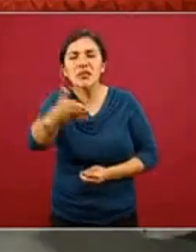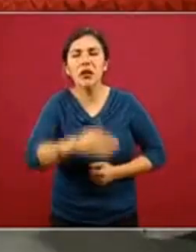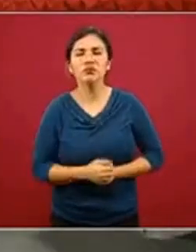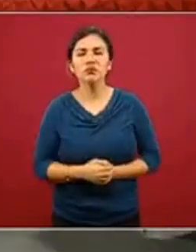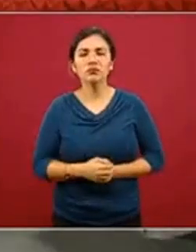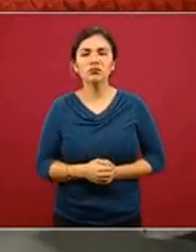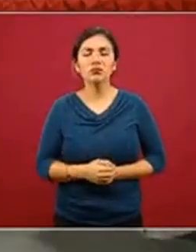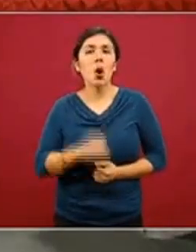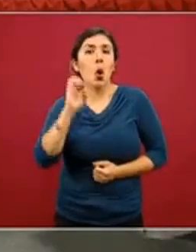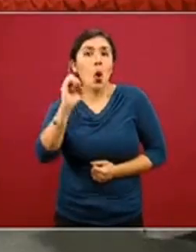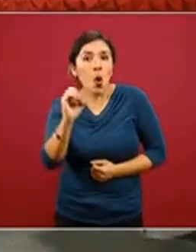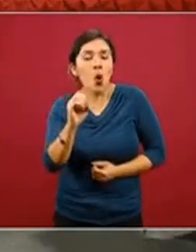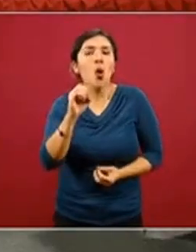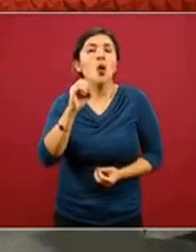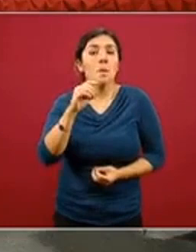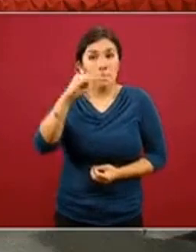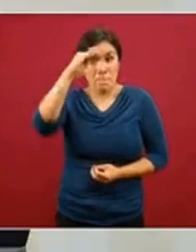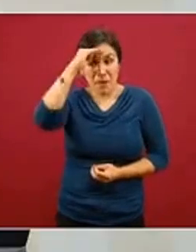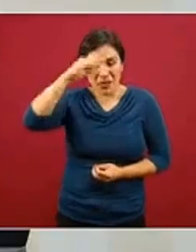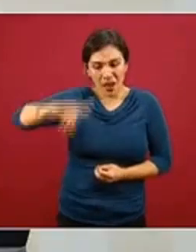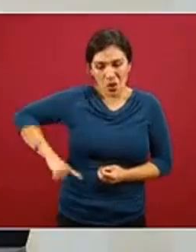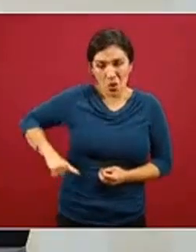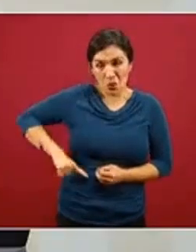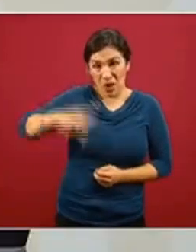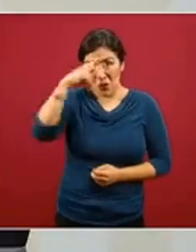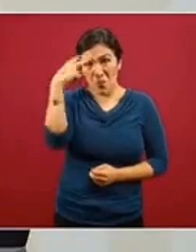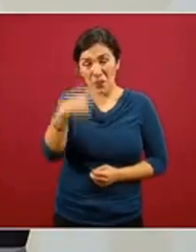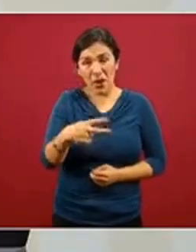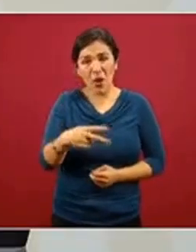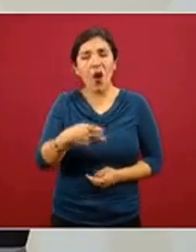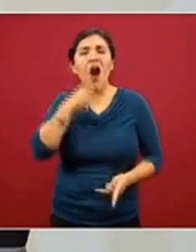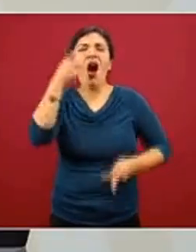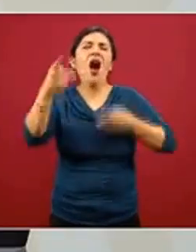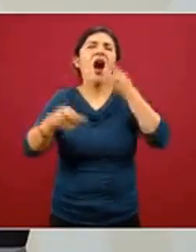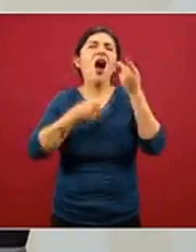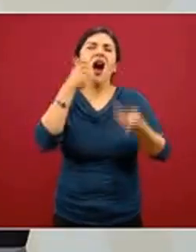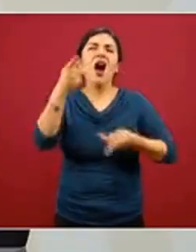¿Quién piensa que el gobierno de México lo ha dicho,